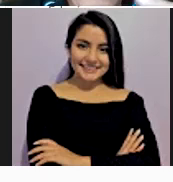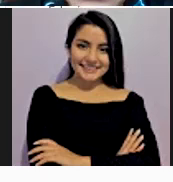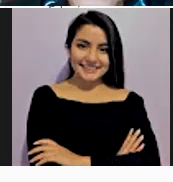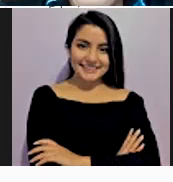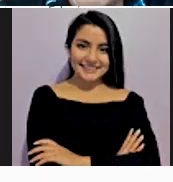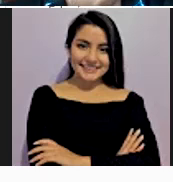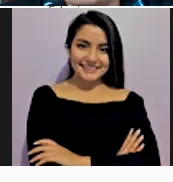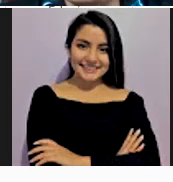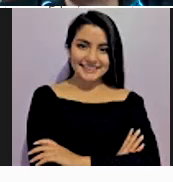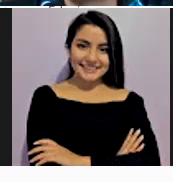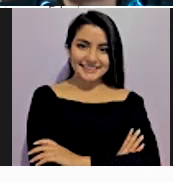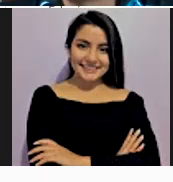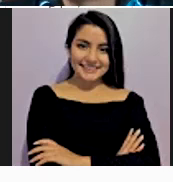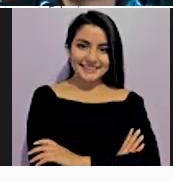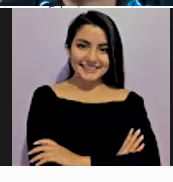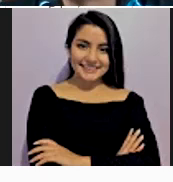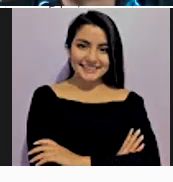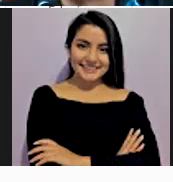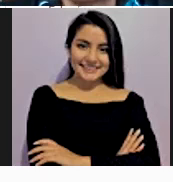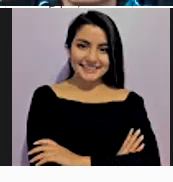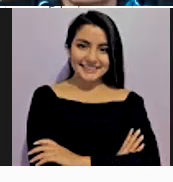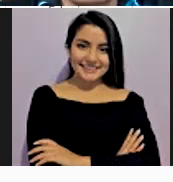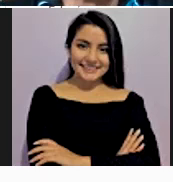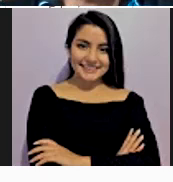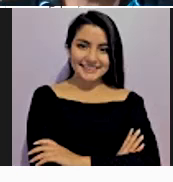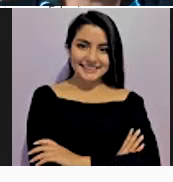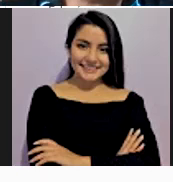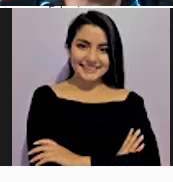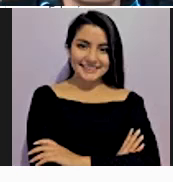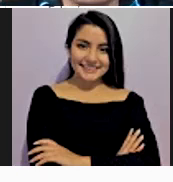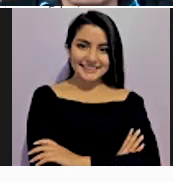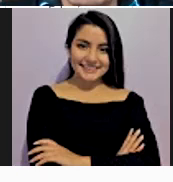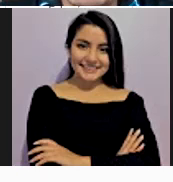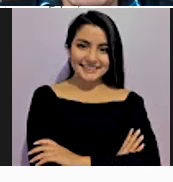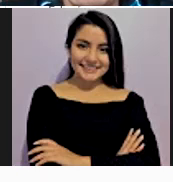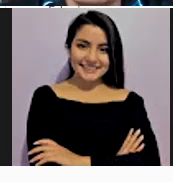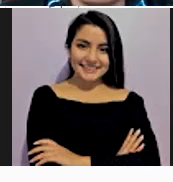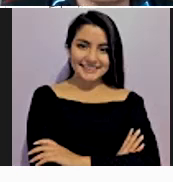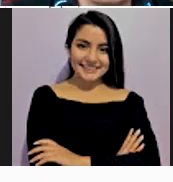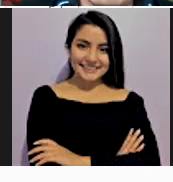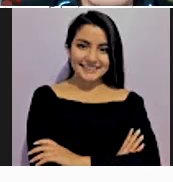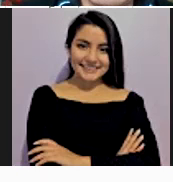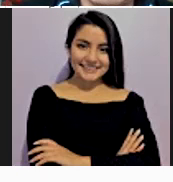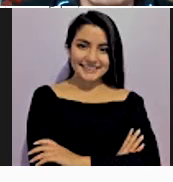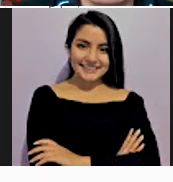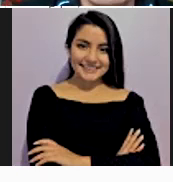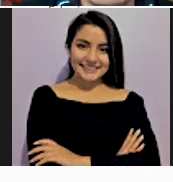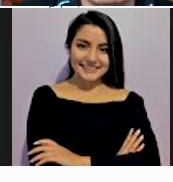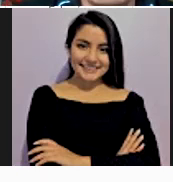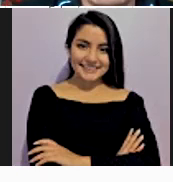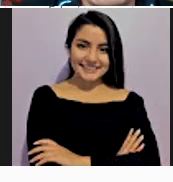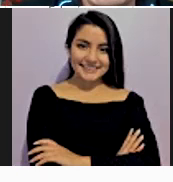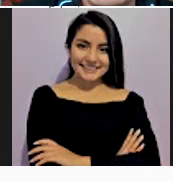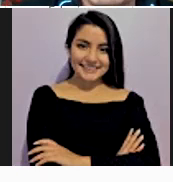cuenca, pues sí, trazarse su cuenca. ¿Sí? Ustedes son expertos en esto. Entonces, trazan su cuenca y comienzan